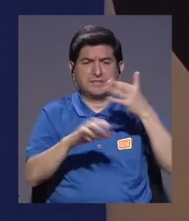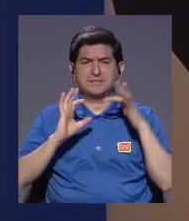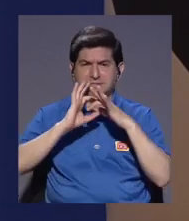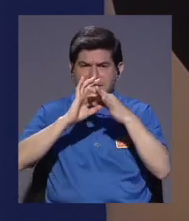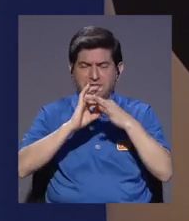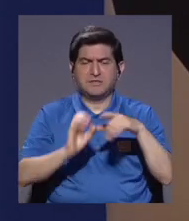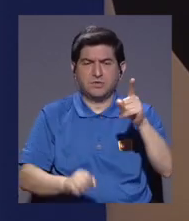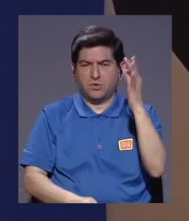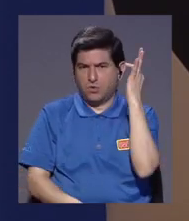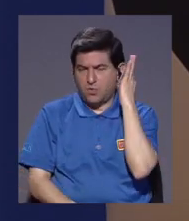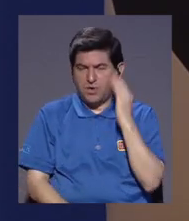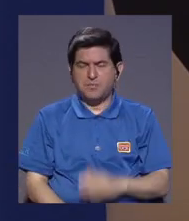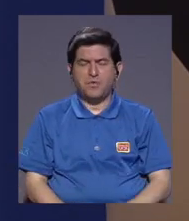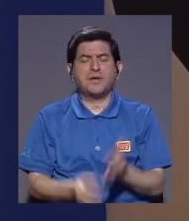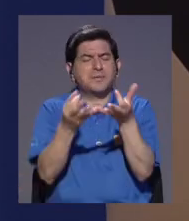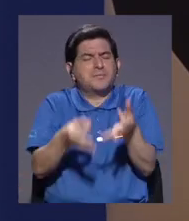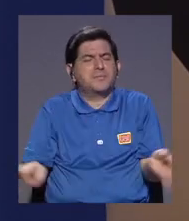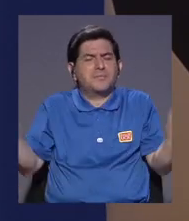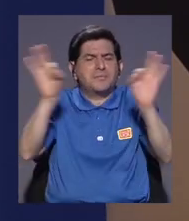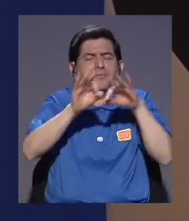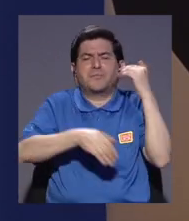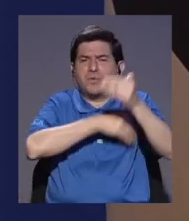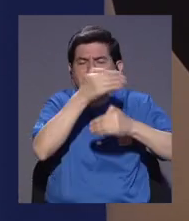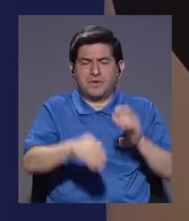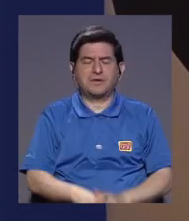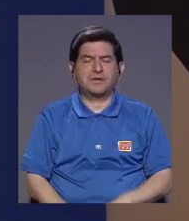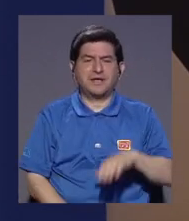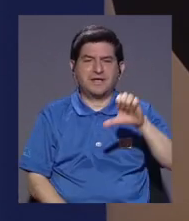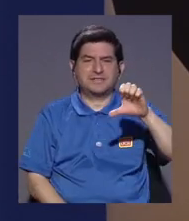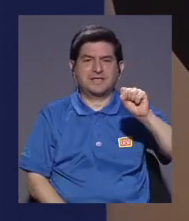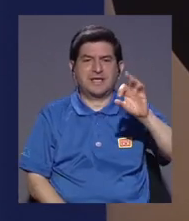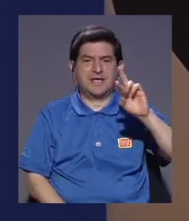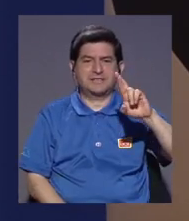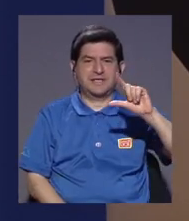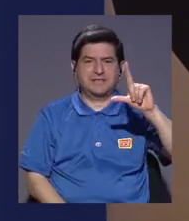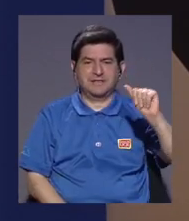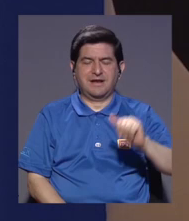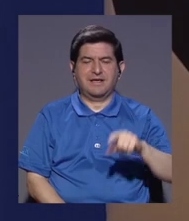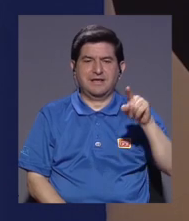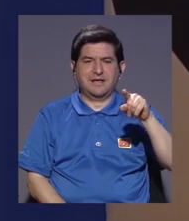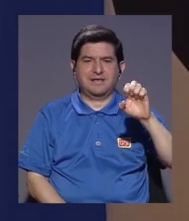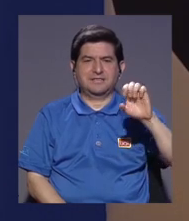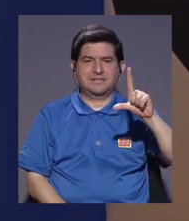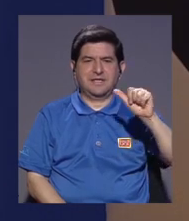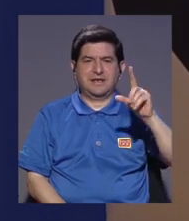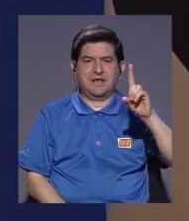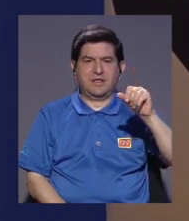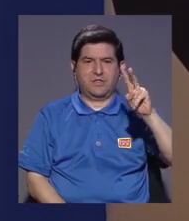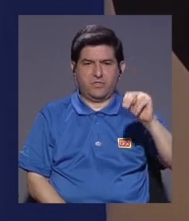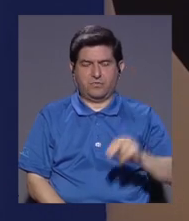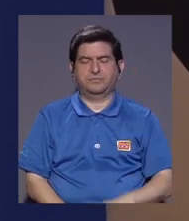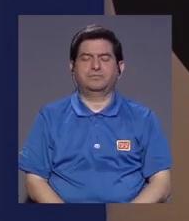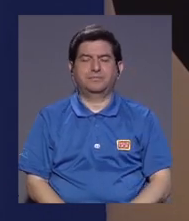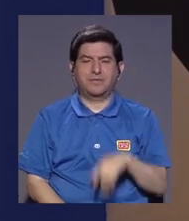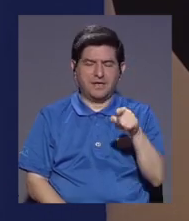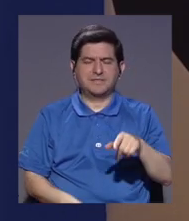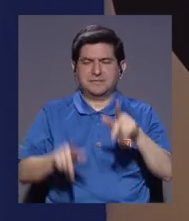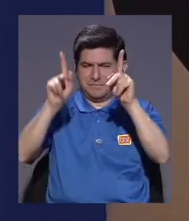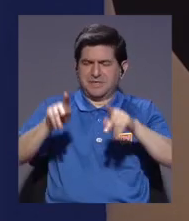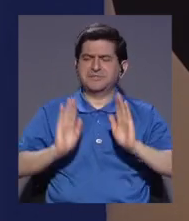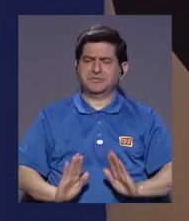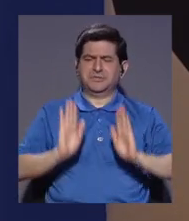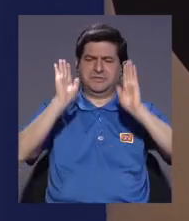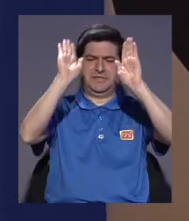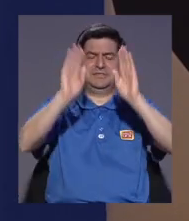establecer una relación con una mujer que fue fundamental en todo ese proceso que es doña estrella celedón de cara a sus hermanos jordi no hay ningún ser humano